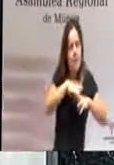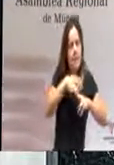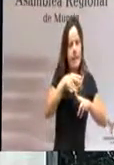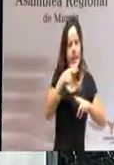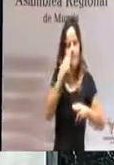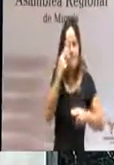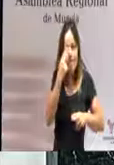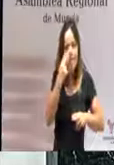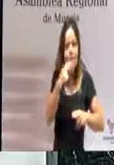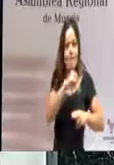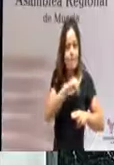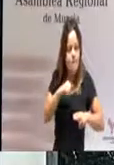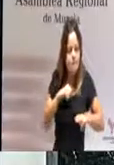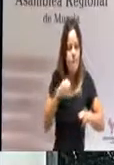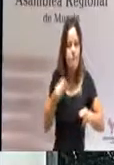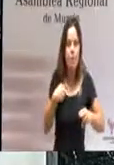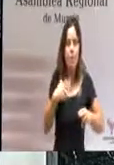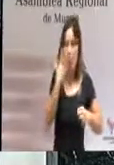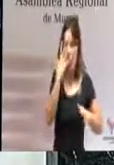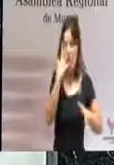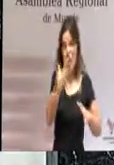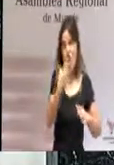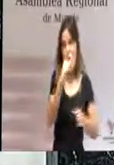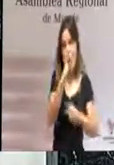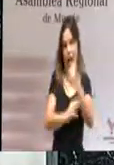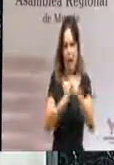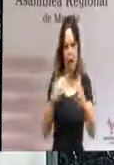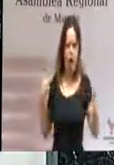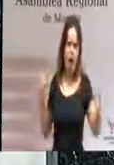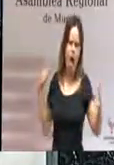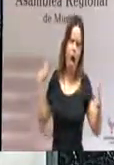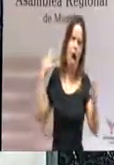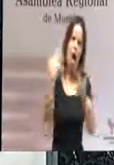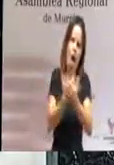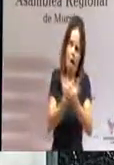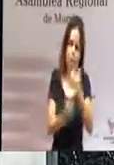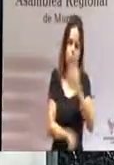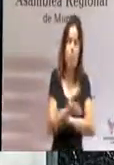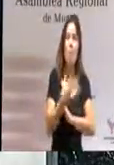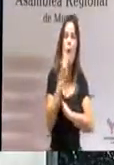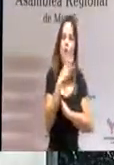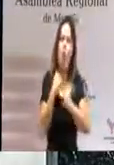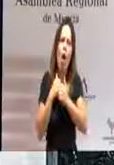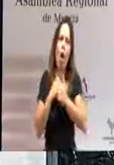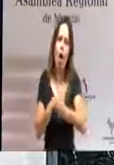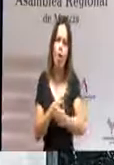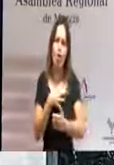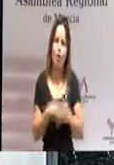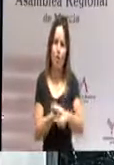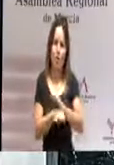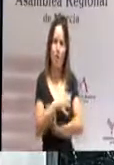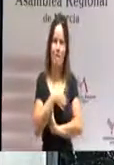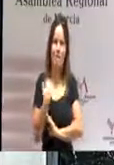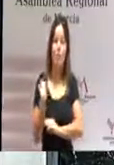particulares creada a lo largo de 5 legislaturas de la que parece que no quiere zafarse. Como consecuencia de los